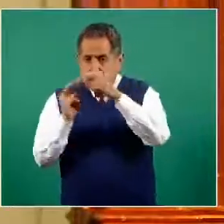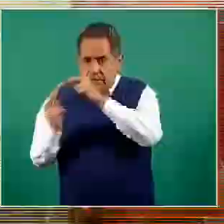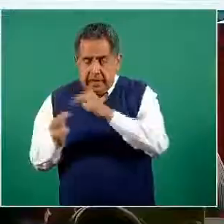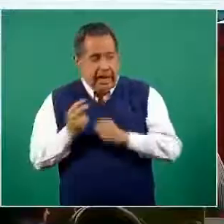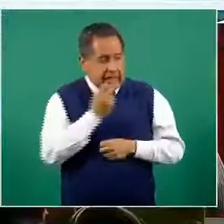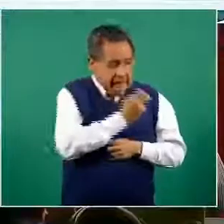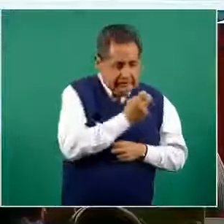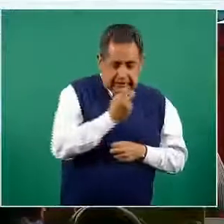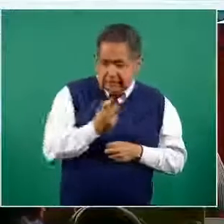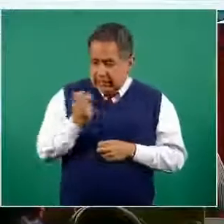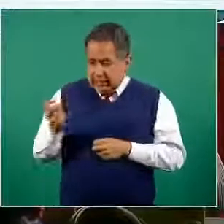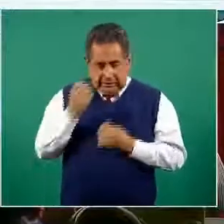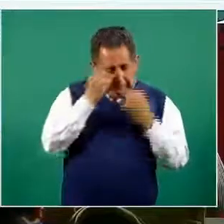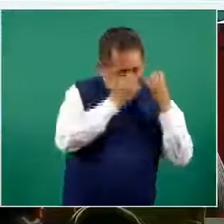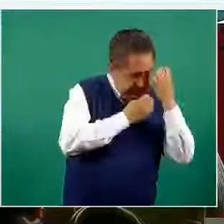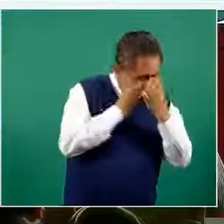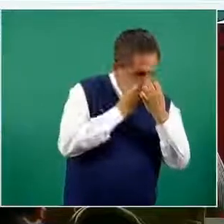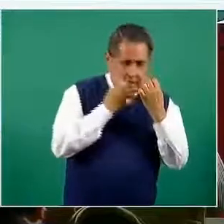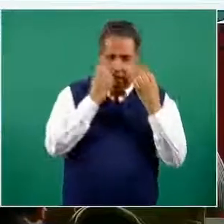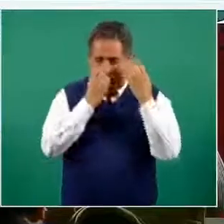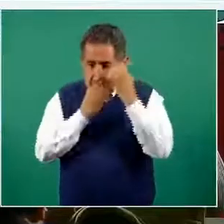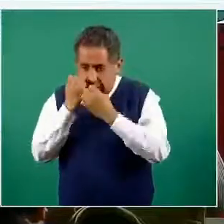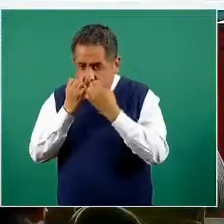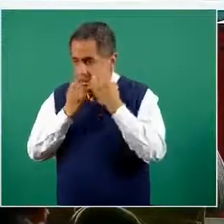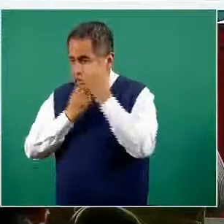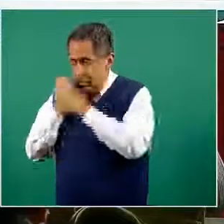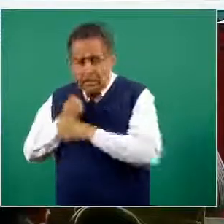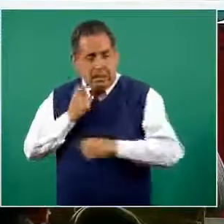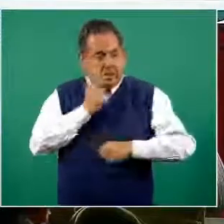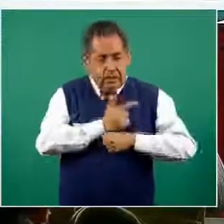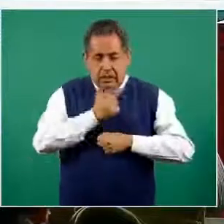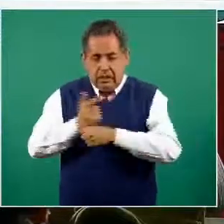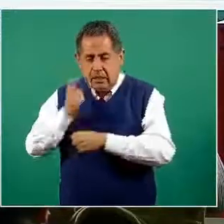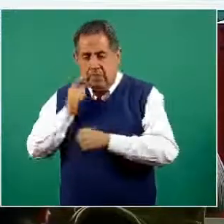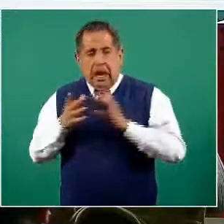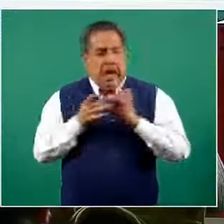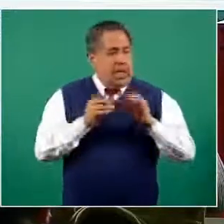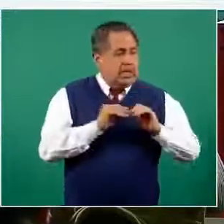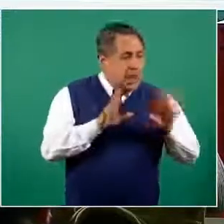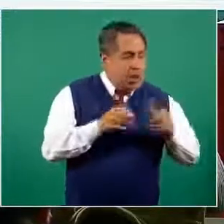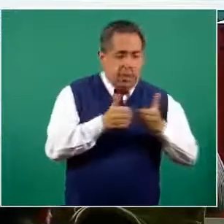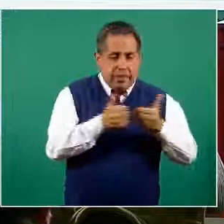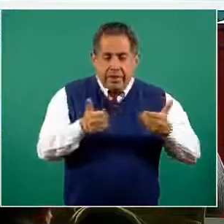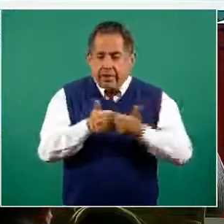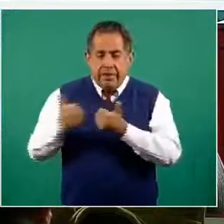estudiar. Y esto lo hacemos para hacer una aclaratoria específica sobre esta mutación